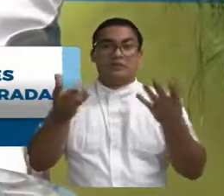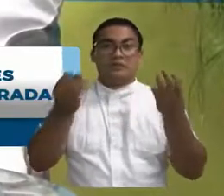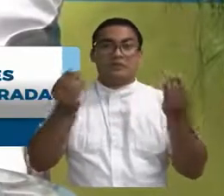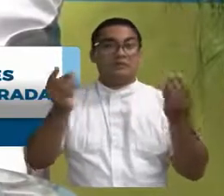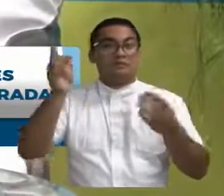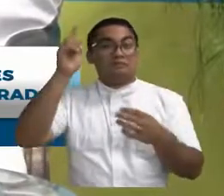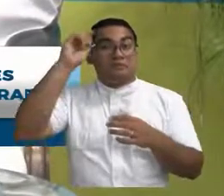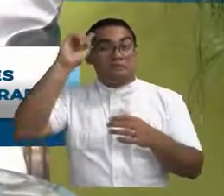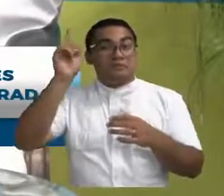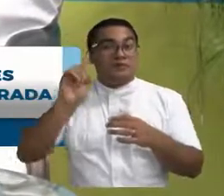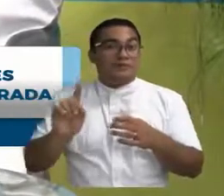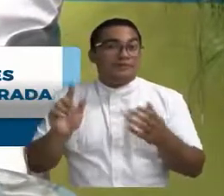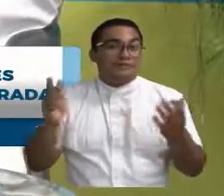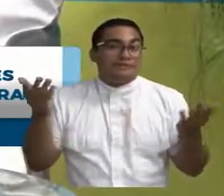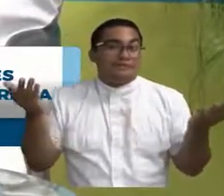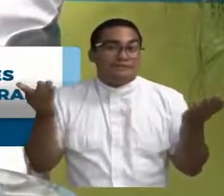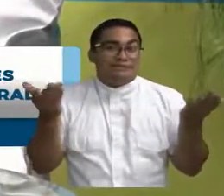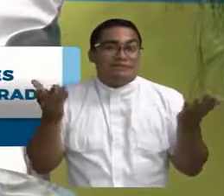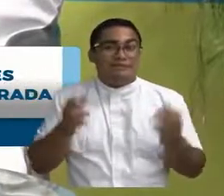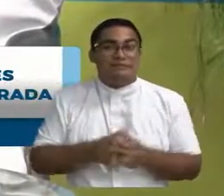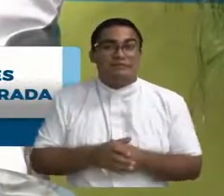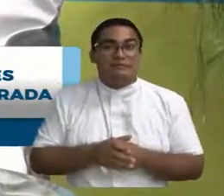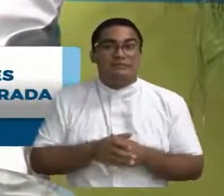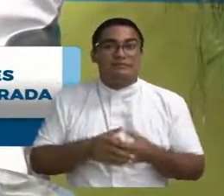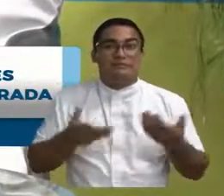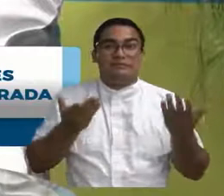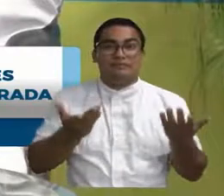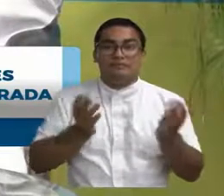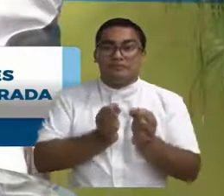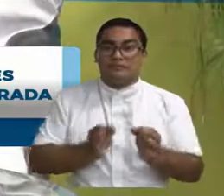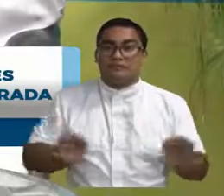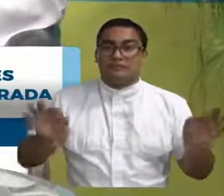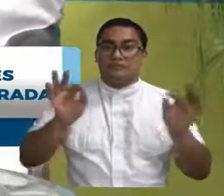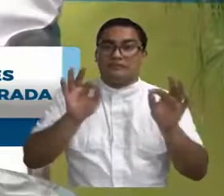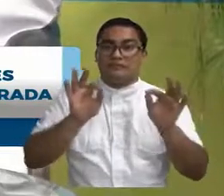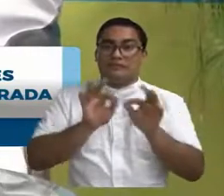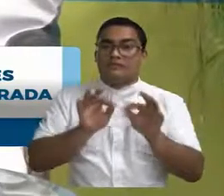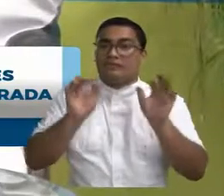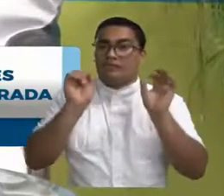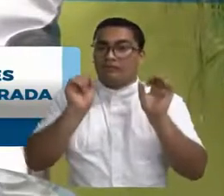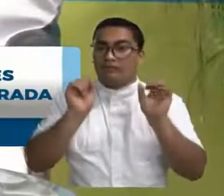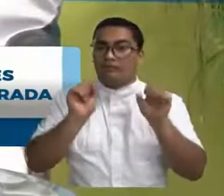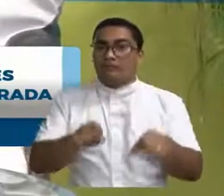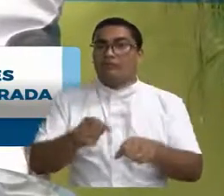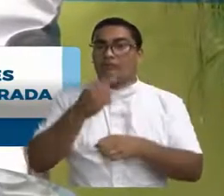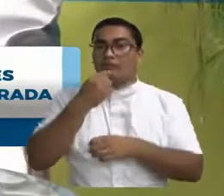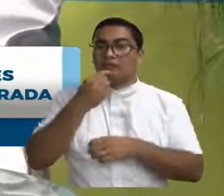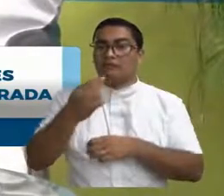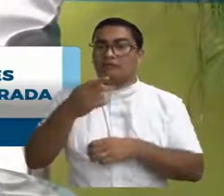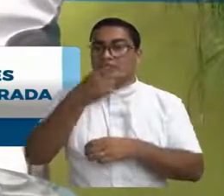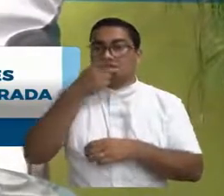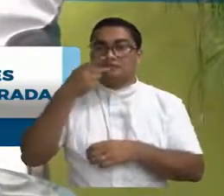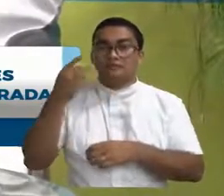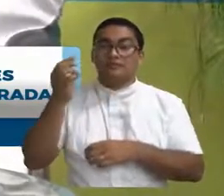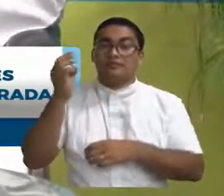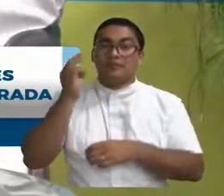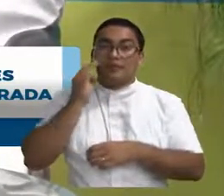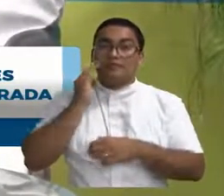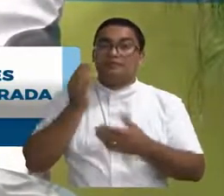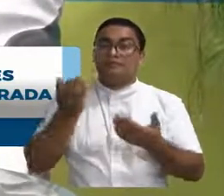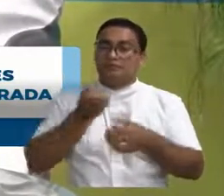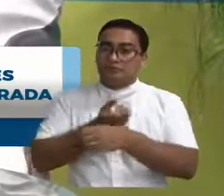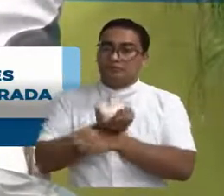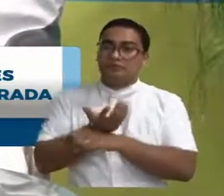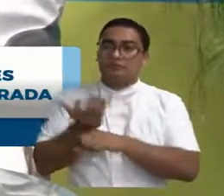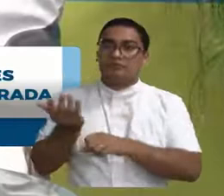sabemos a lo que nos estamos exponiendo. Y también es importante poder valorar, digo yo, por los papás. Yo siempre les aconsejo a los papás pues que hay que